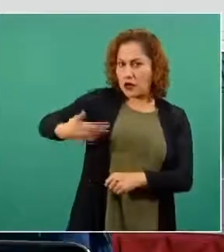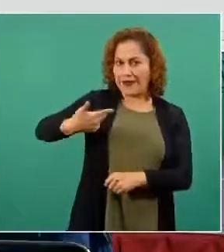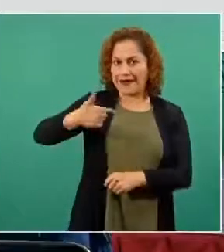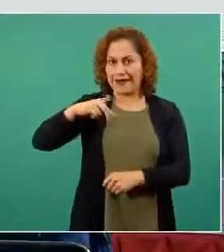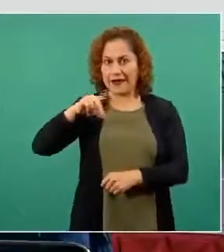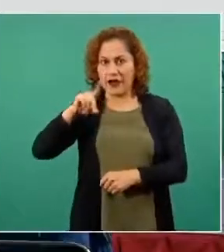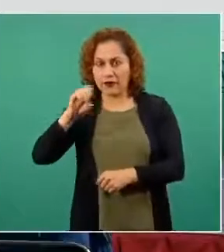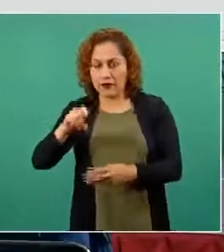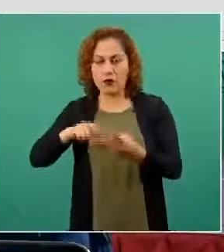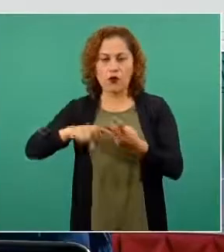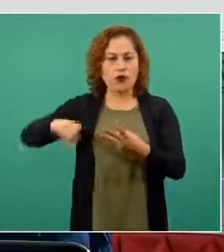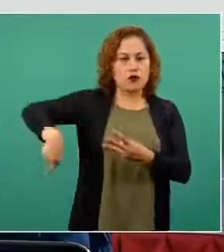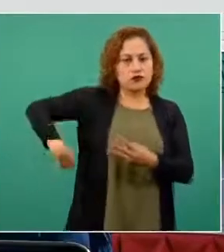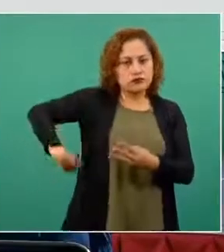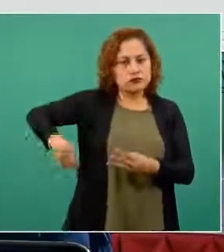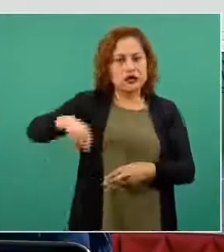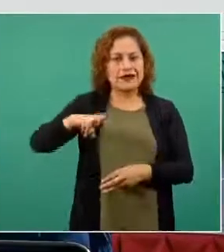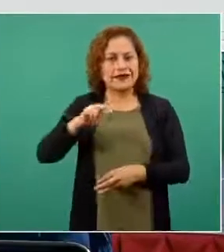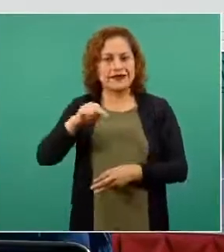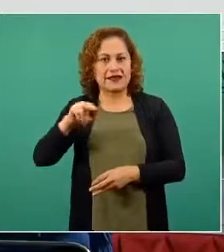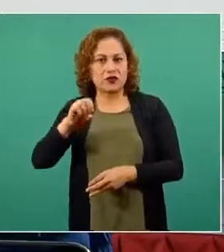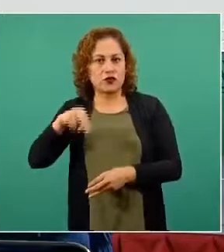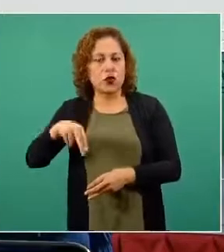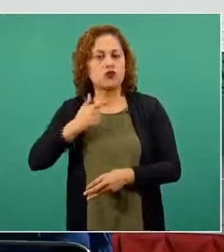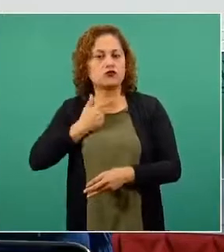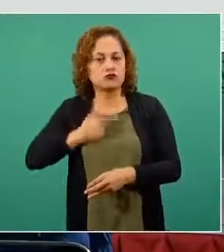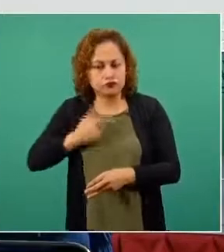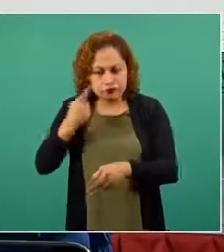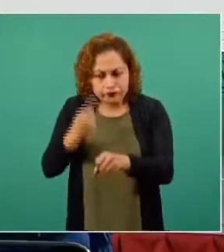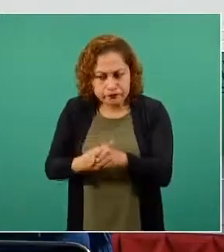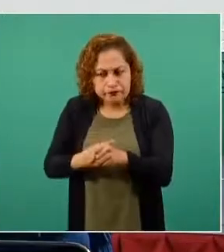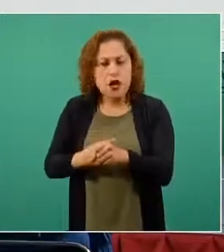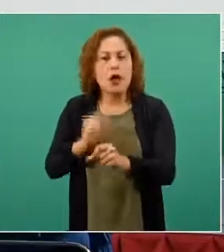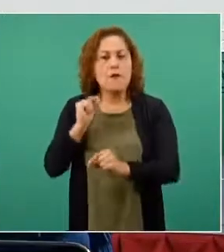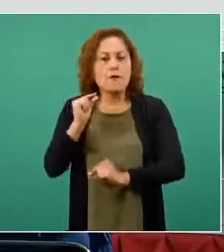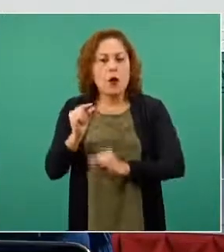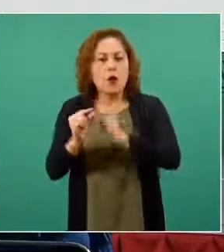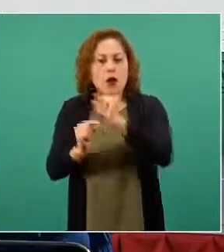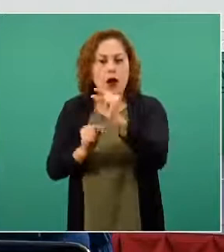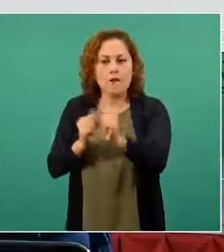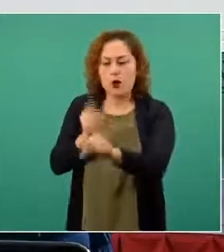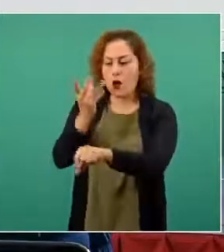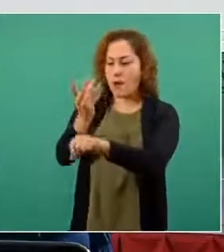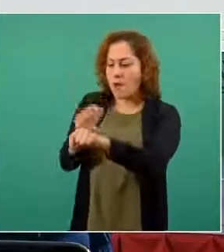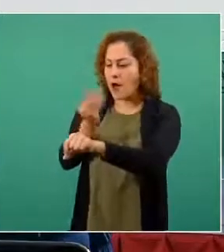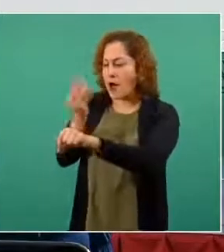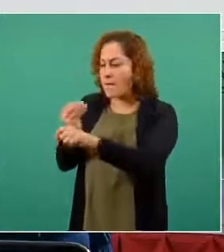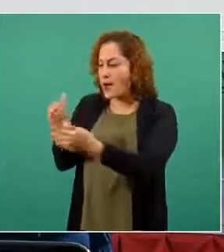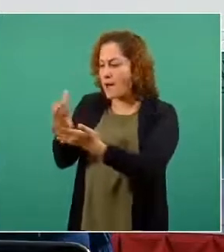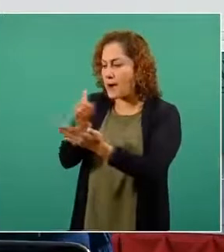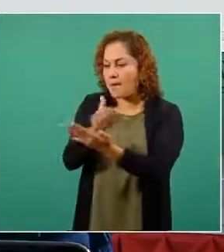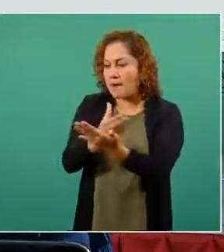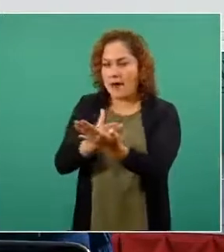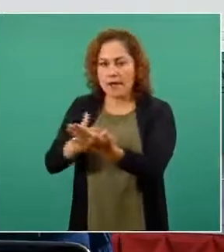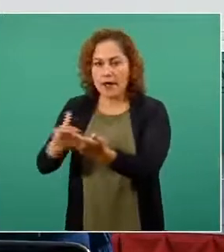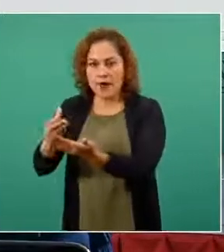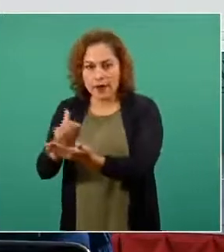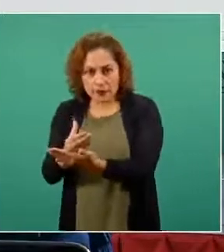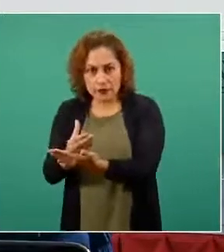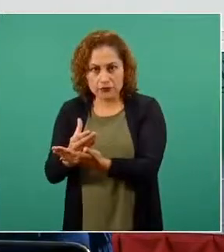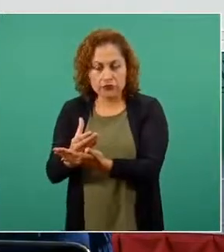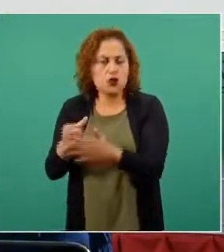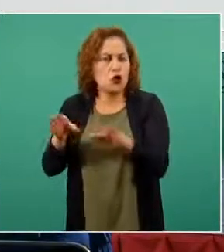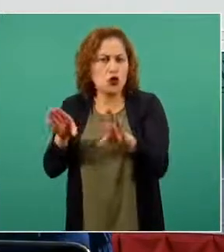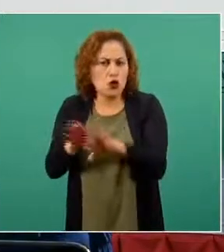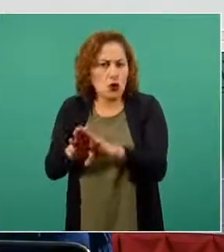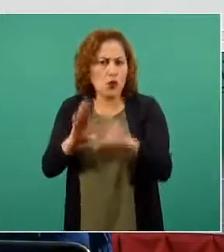su riñón y cómo esto poderlo ir mejorando. Todo esto a través de lo que fue todo un sistema de